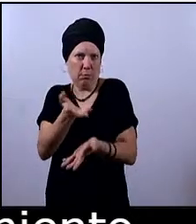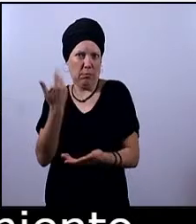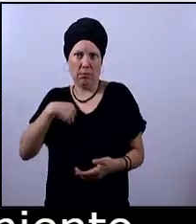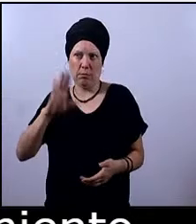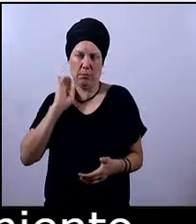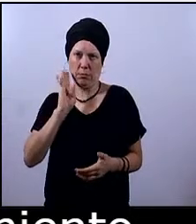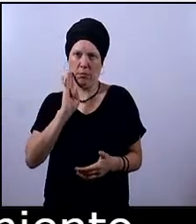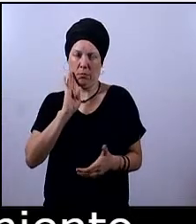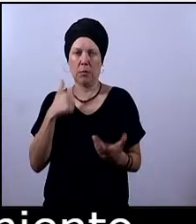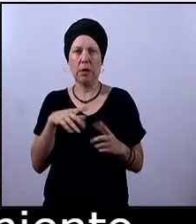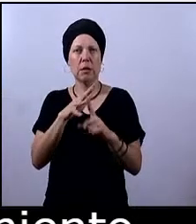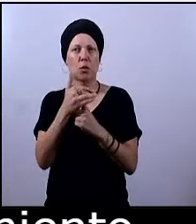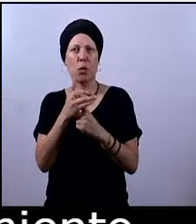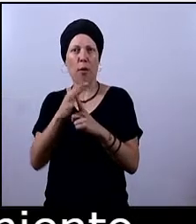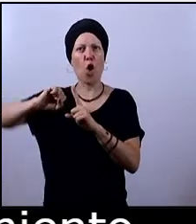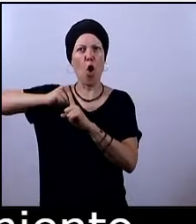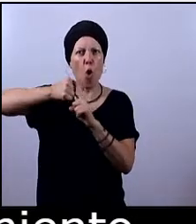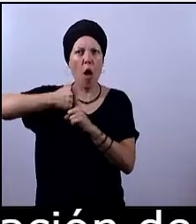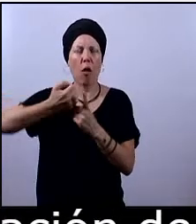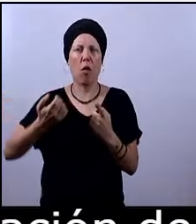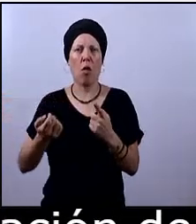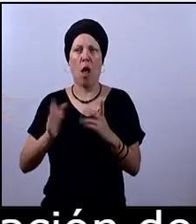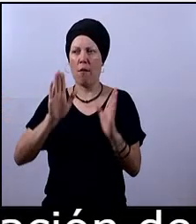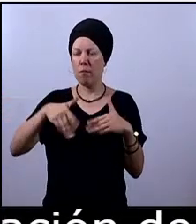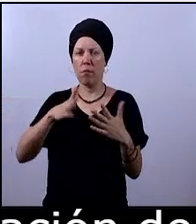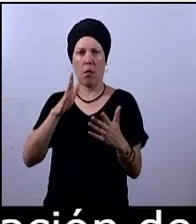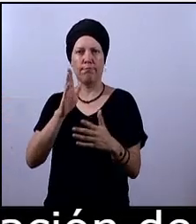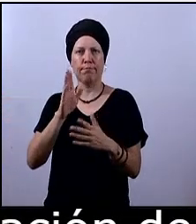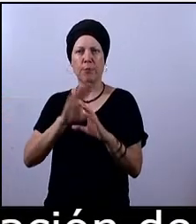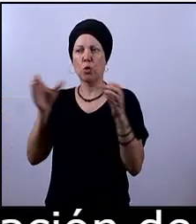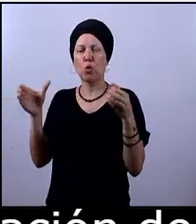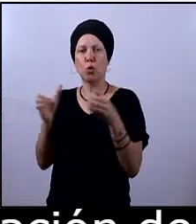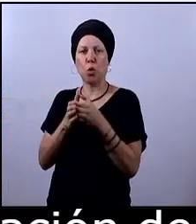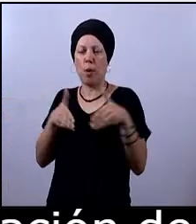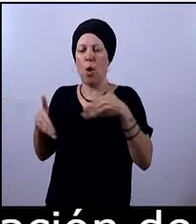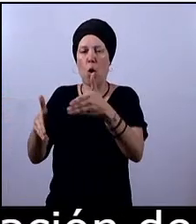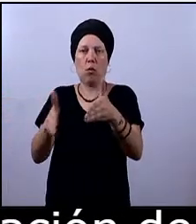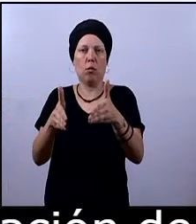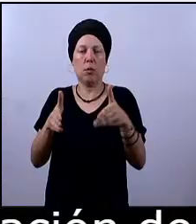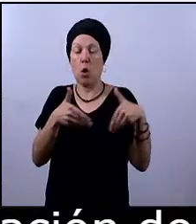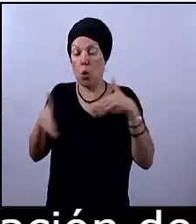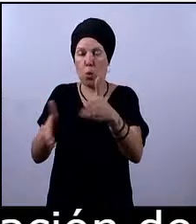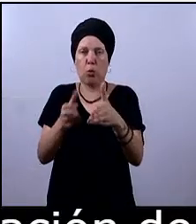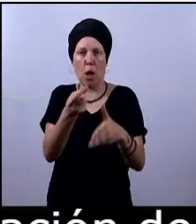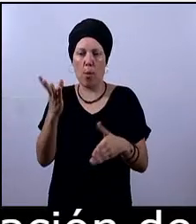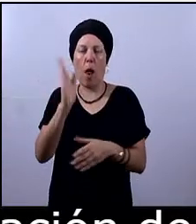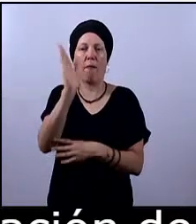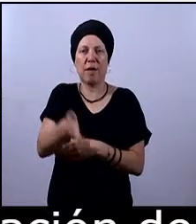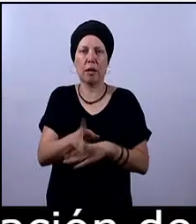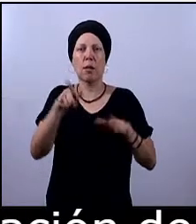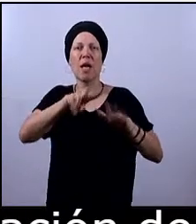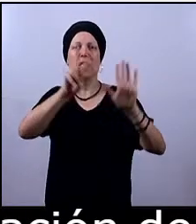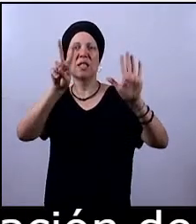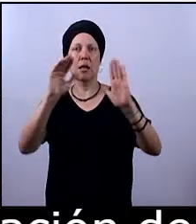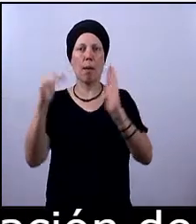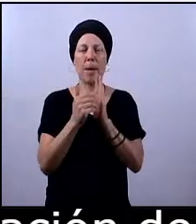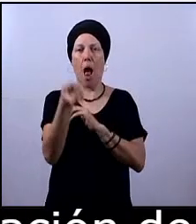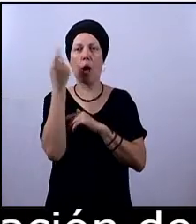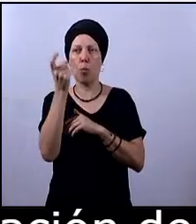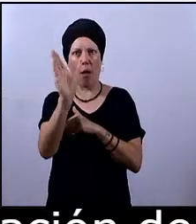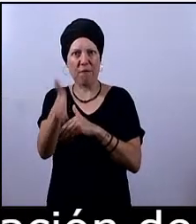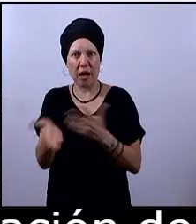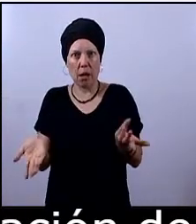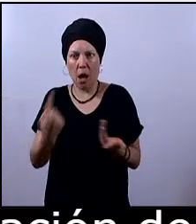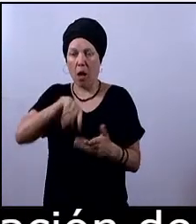esa situación de coacciones que afecta a ese número de rutas y que afecta a esos 7.000 alumnos. Nosotros no nos vamos